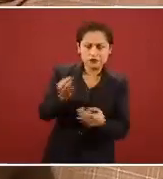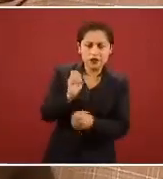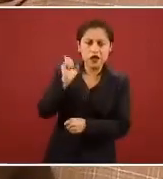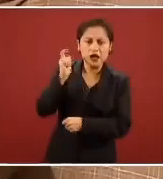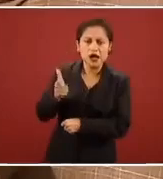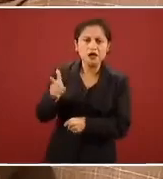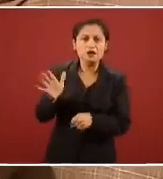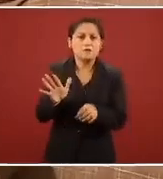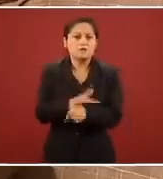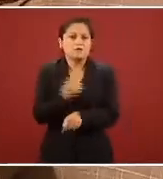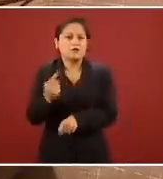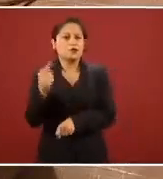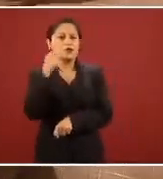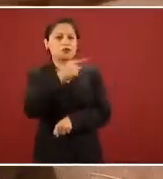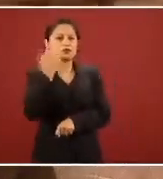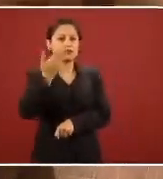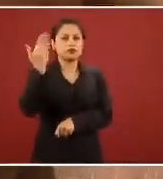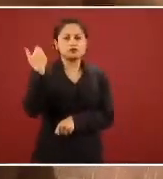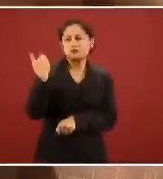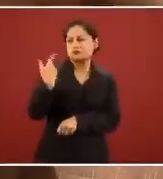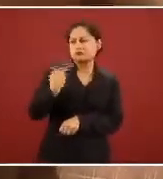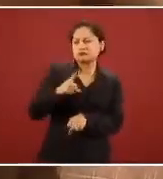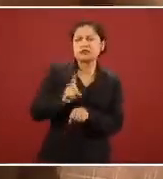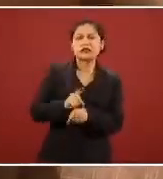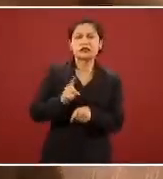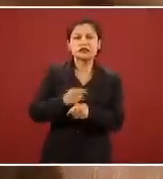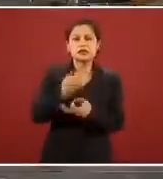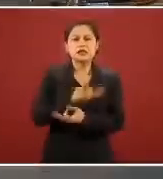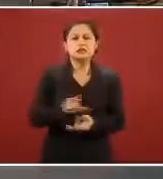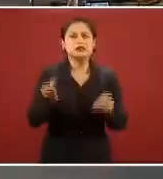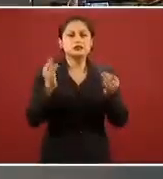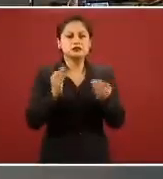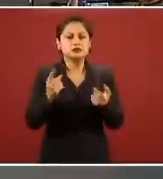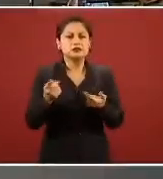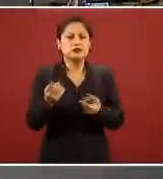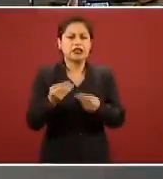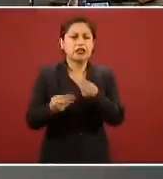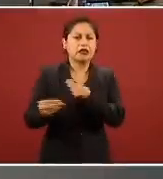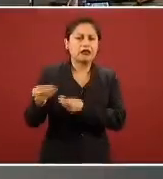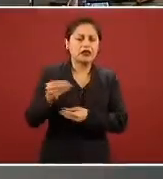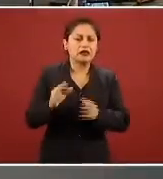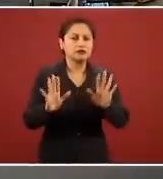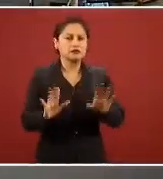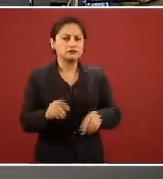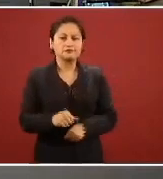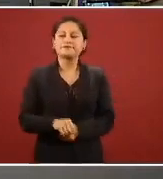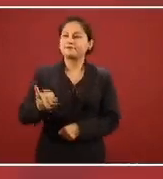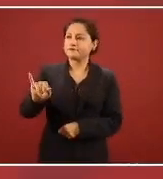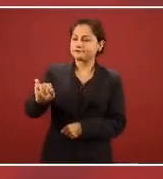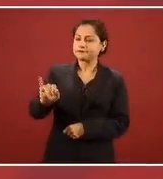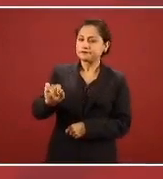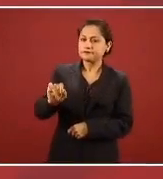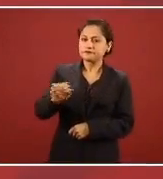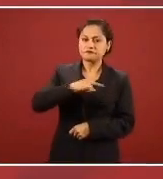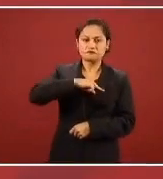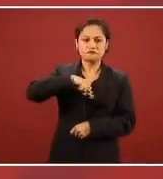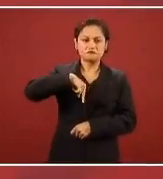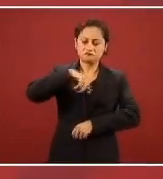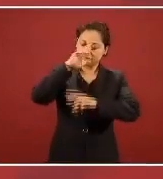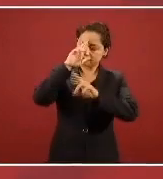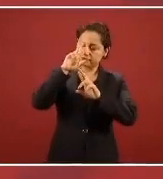y por ahí hubo tergiversación? Sí, todo nuestro respeto para el movimiento feminista.